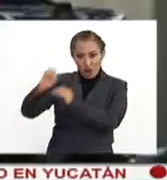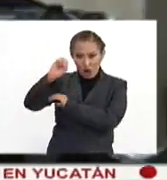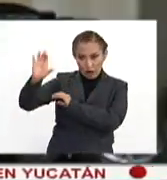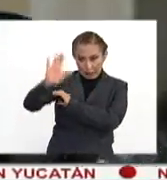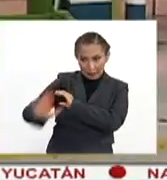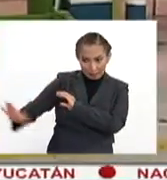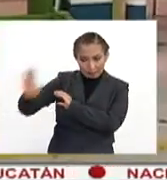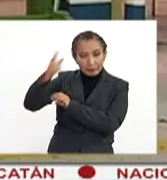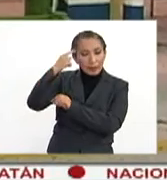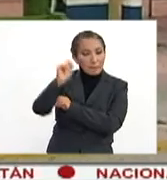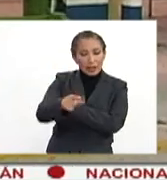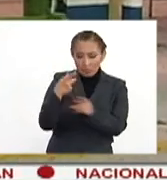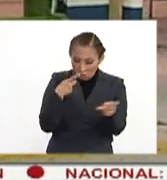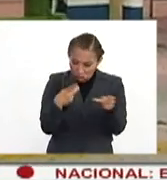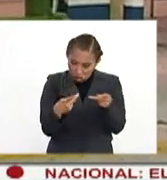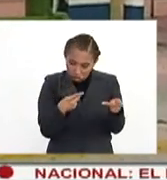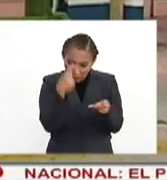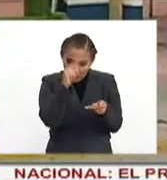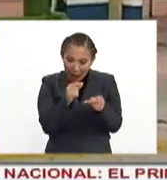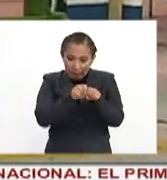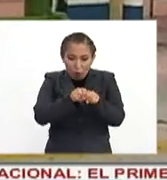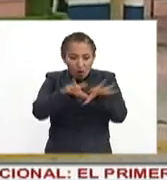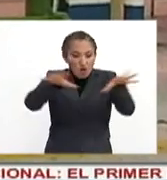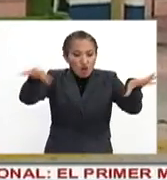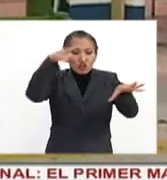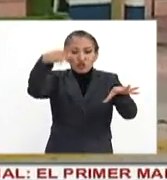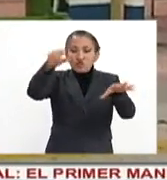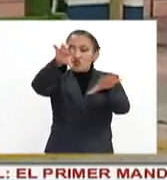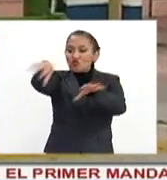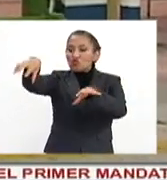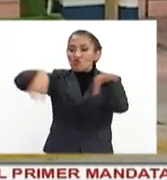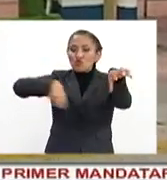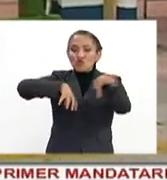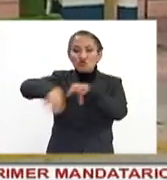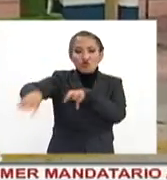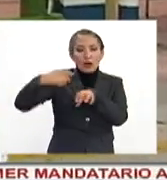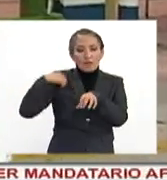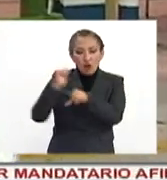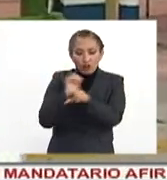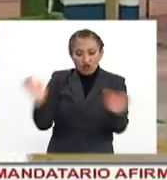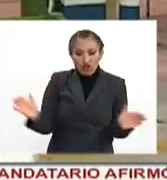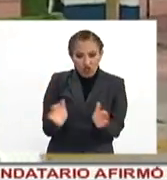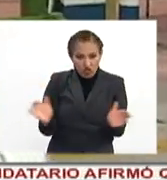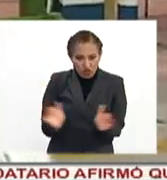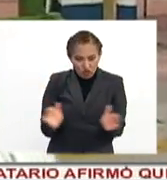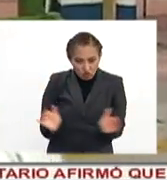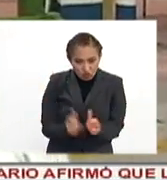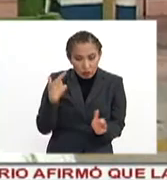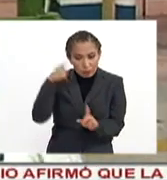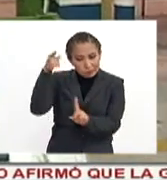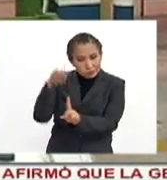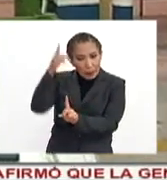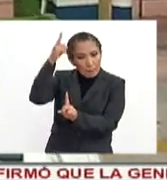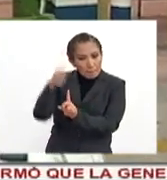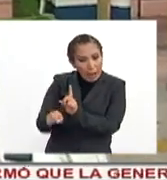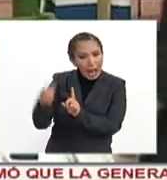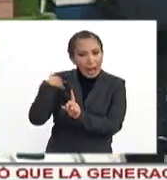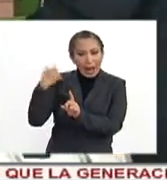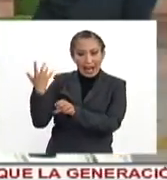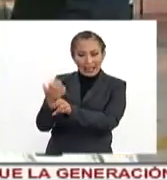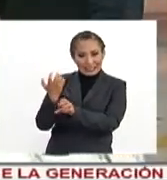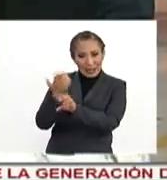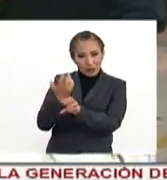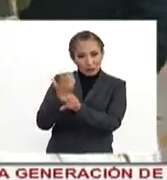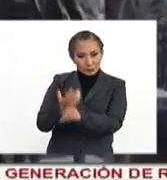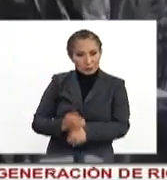Oriente. Esto como parte de sus planes para diversificar su división de subcompactos, coches subcompactos orientados precisamente a los